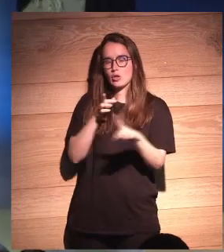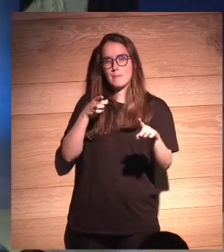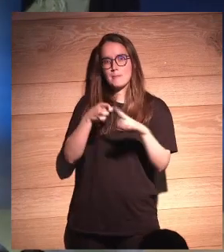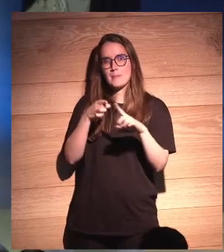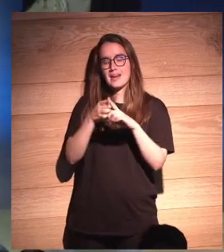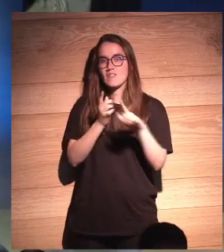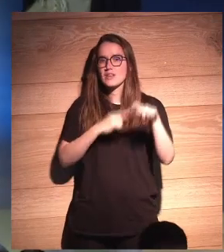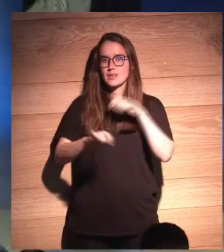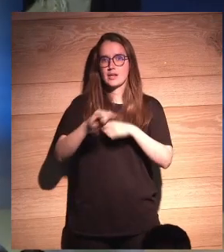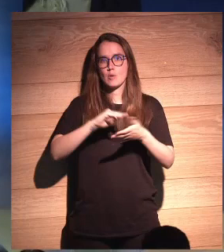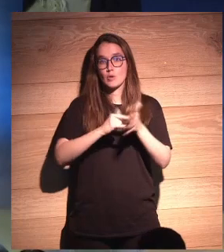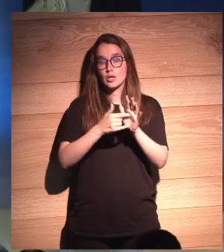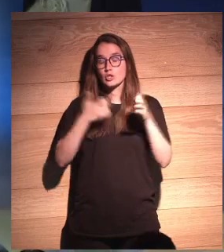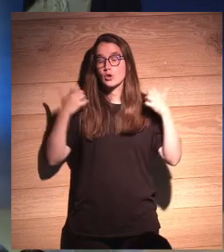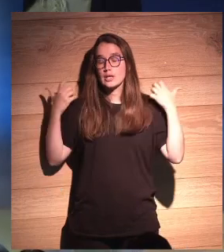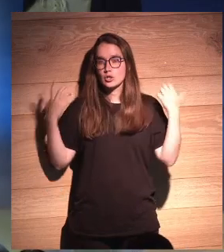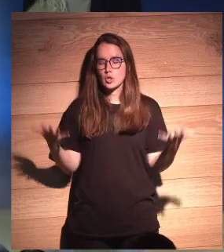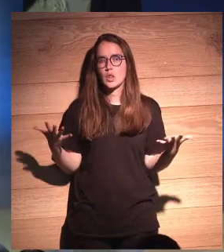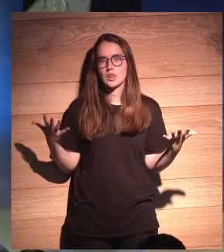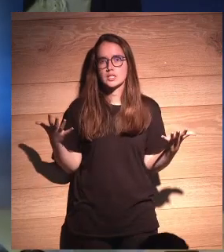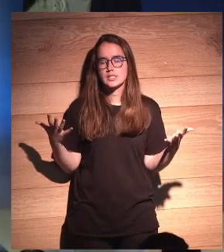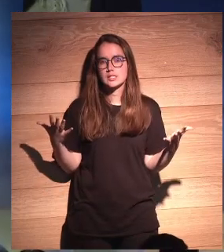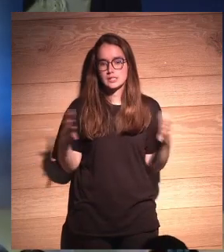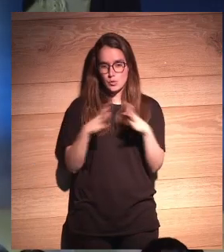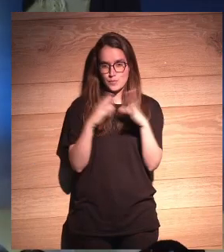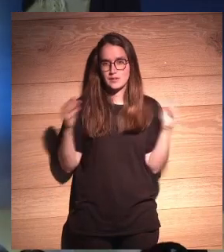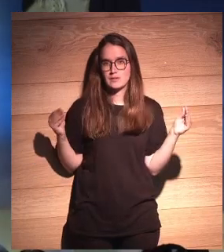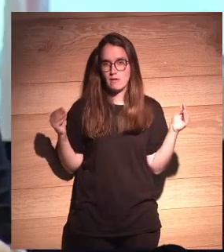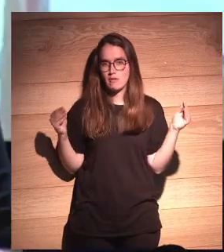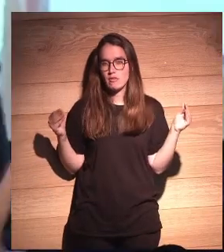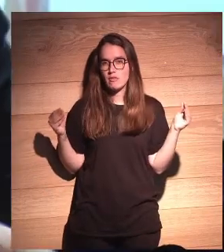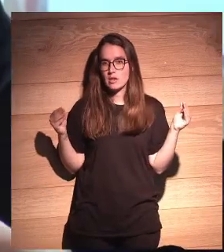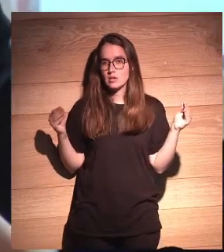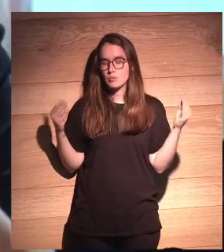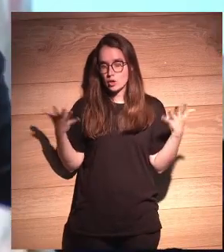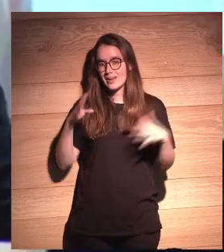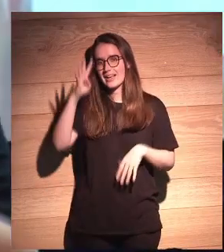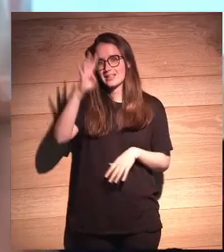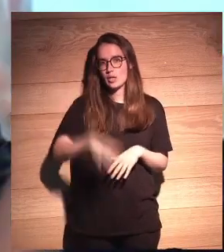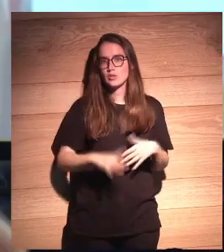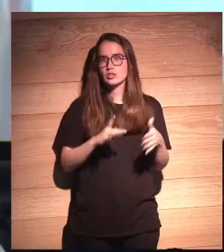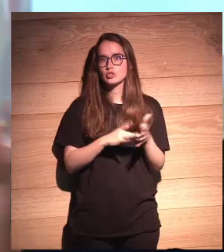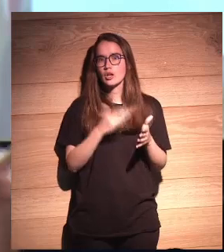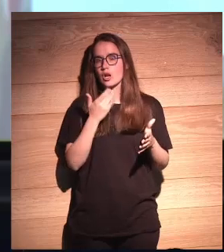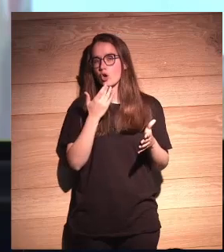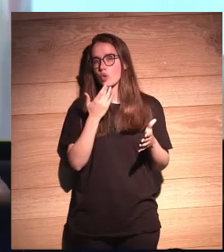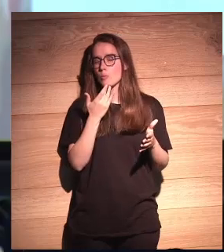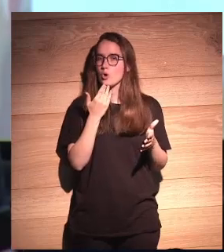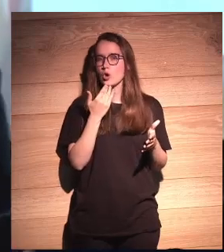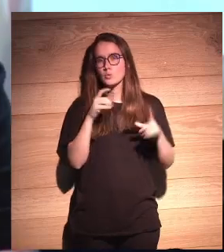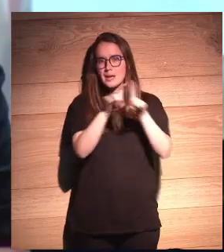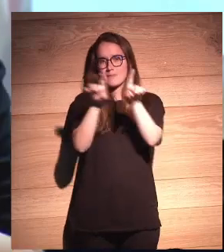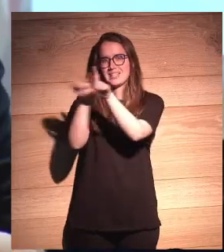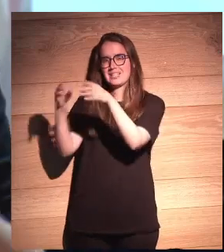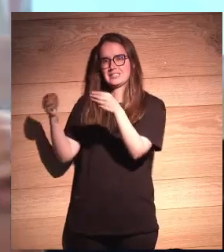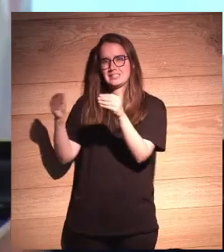poder vender el proyecto. Entonces, desde la universidad, bueno, en Cataluña existe como un conglomerado de empresas